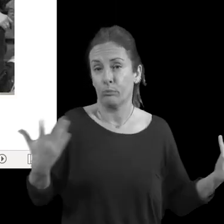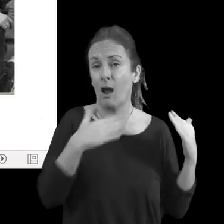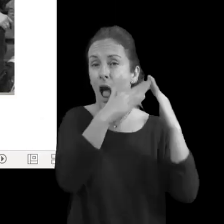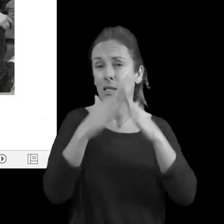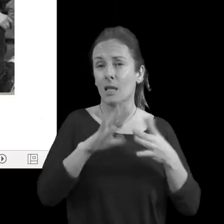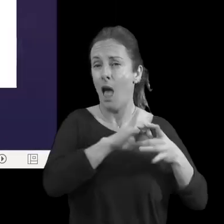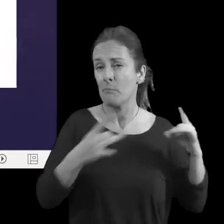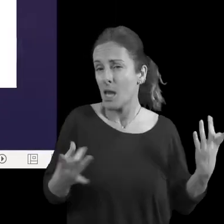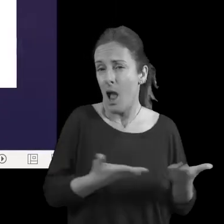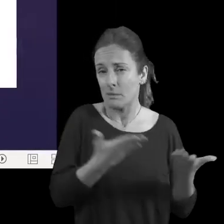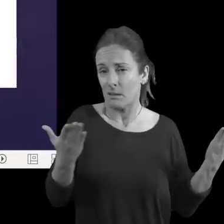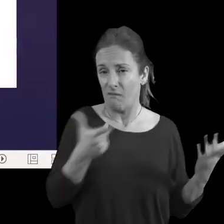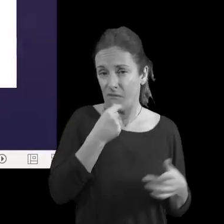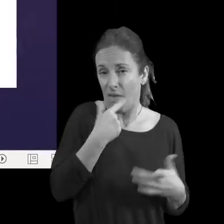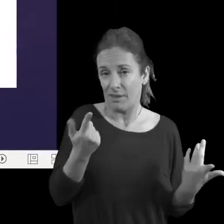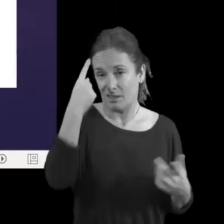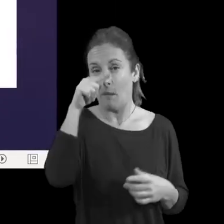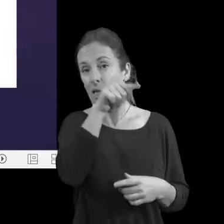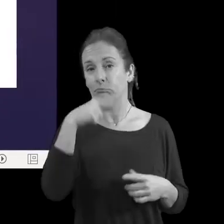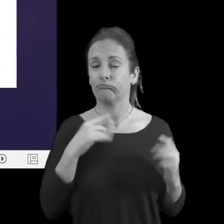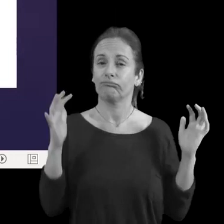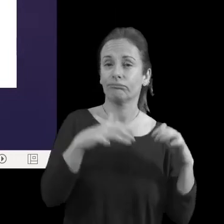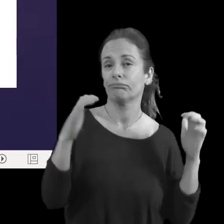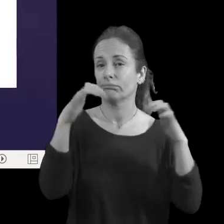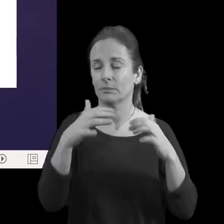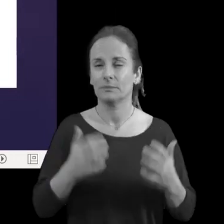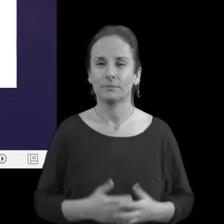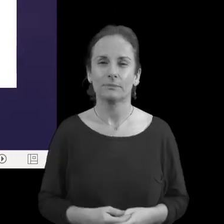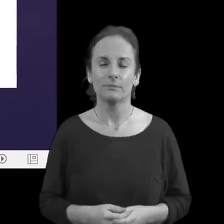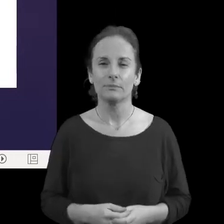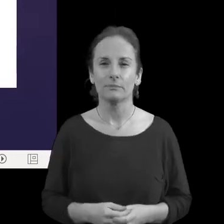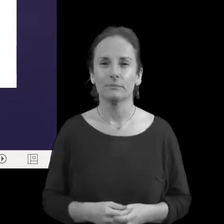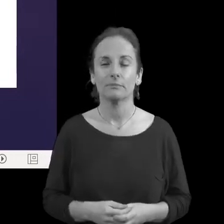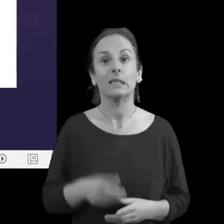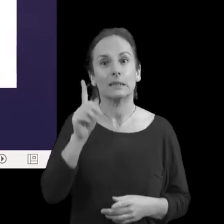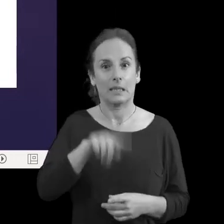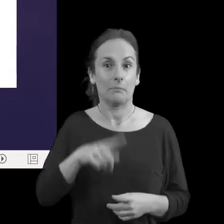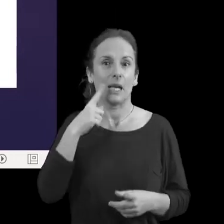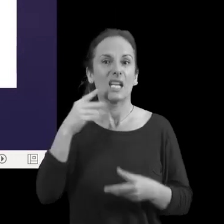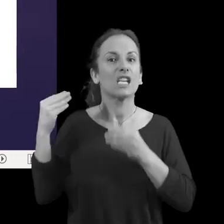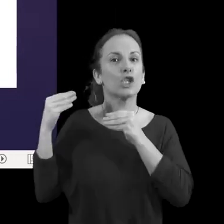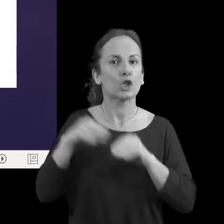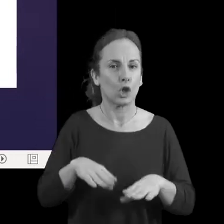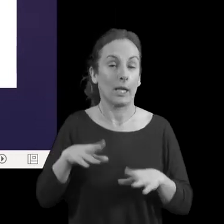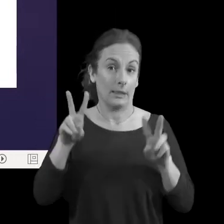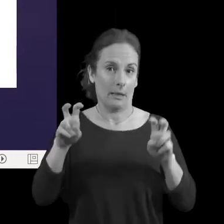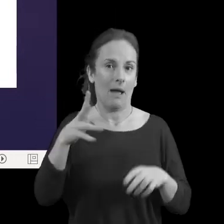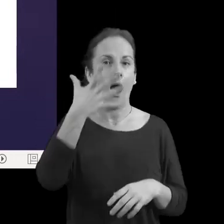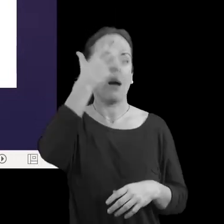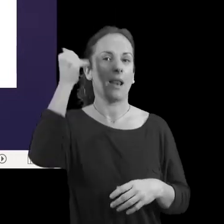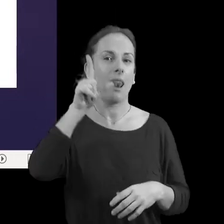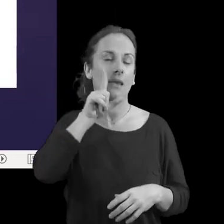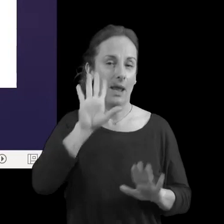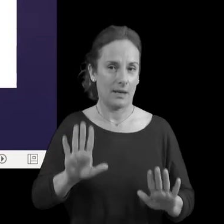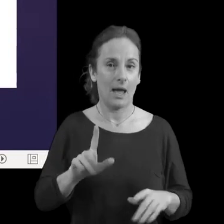¿no? Fijaos que también, un poco pensando en clave histórica, esto de la invisibilidad lesbiana,